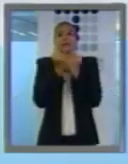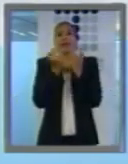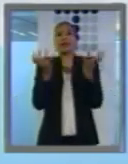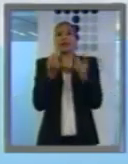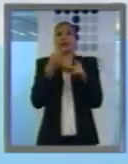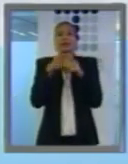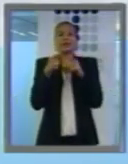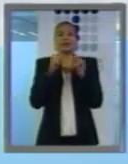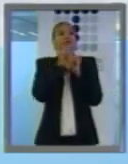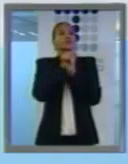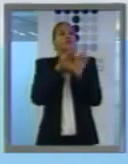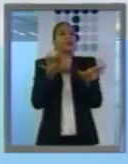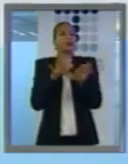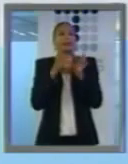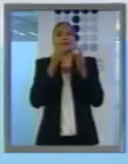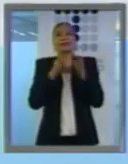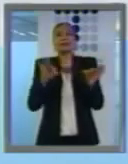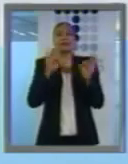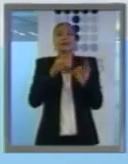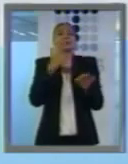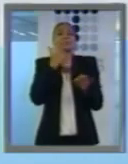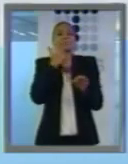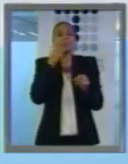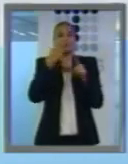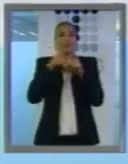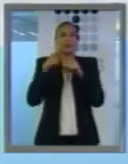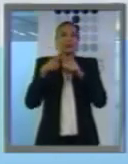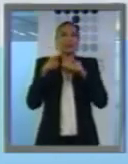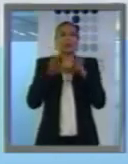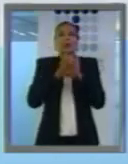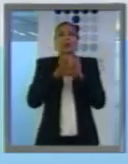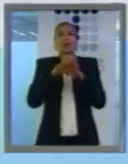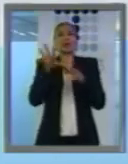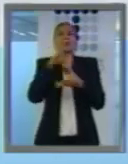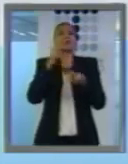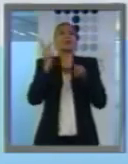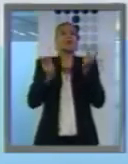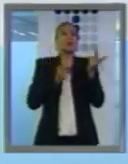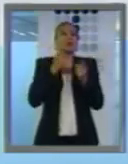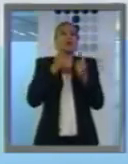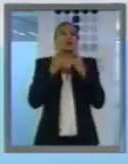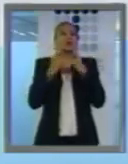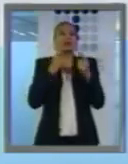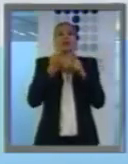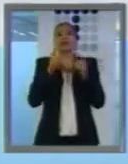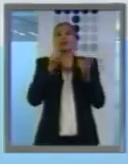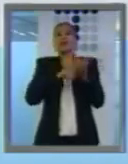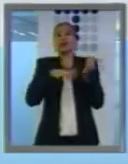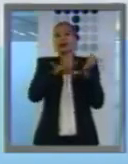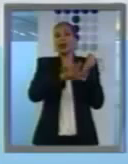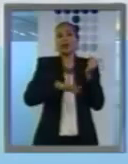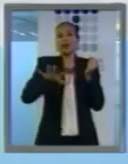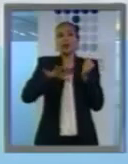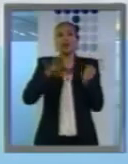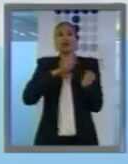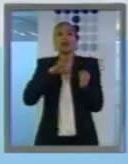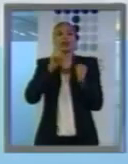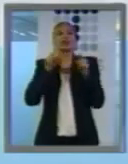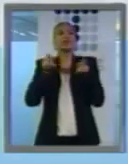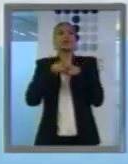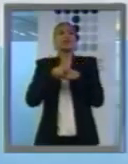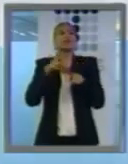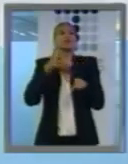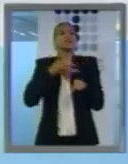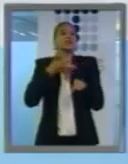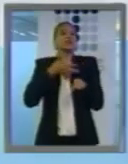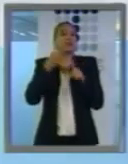generen también información y que sean susceptibles también de consulta en el ámbito que le corresponda